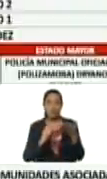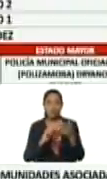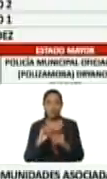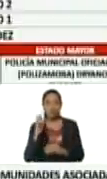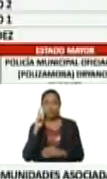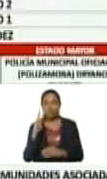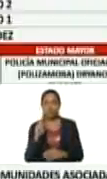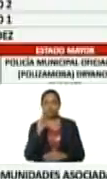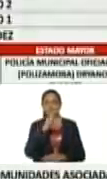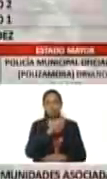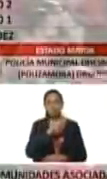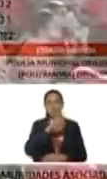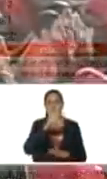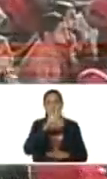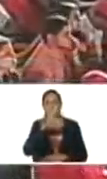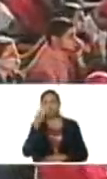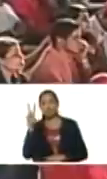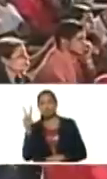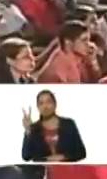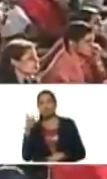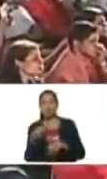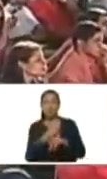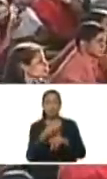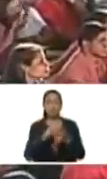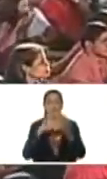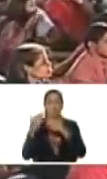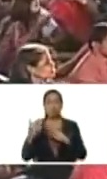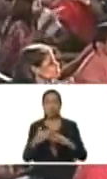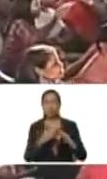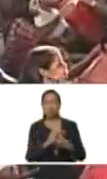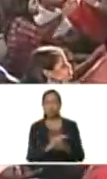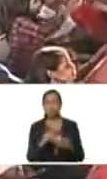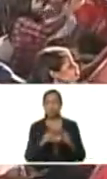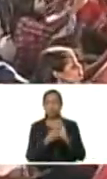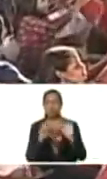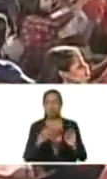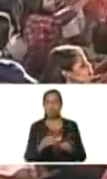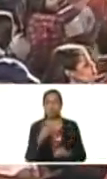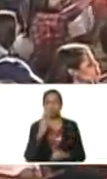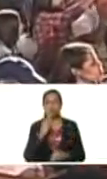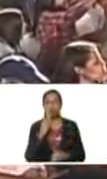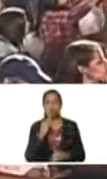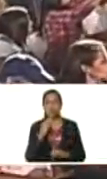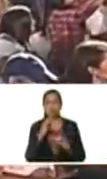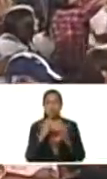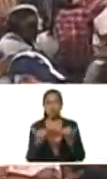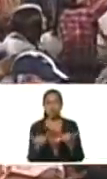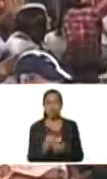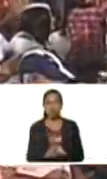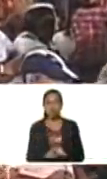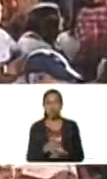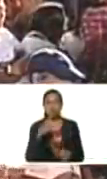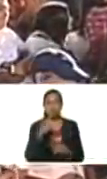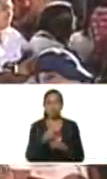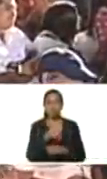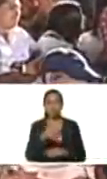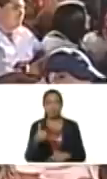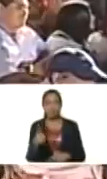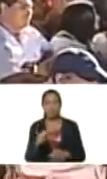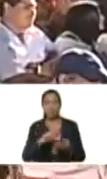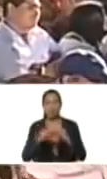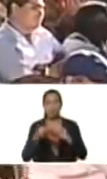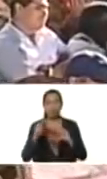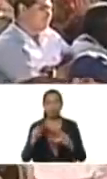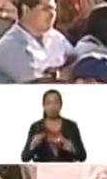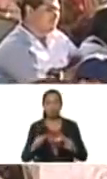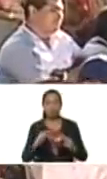los 352 gobiernos comunitarios. Es una experiencia que ponemos a la orden de toda la revolución